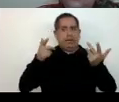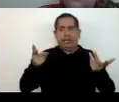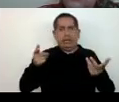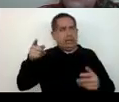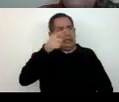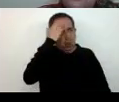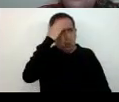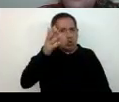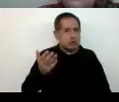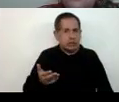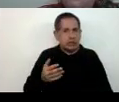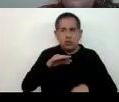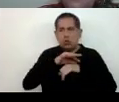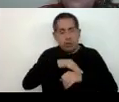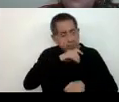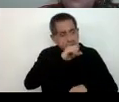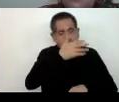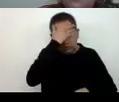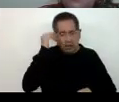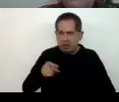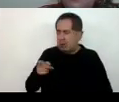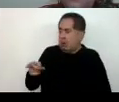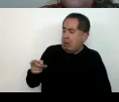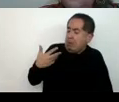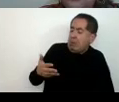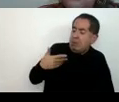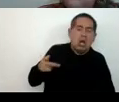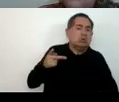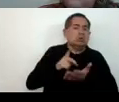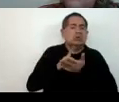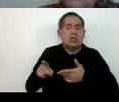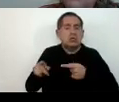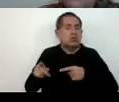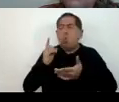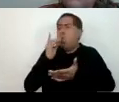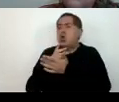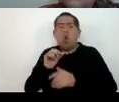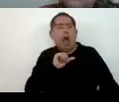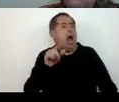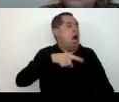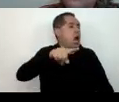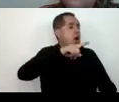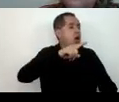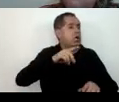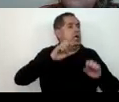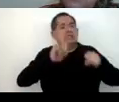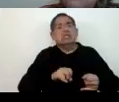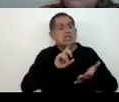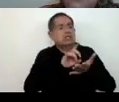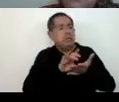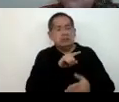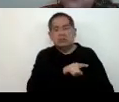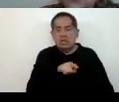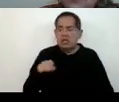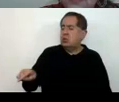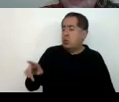o desconocen de su existencia, piensan que los derechos son exclusivamente de personas que no tienen discapacidad y pues